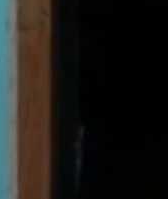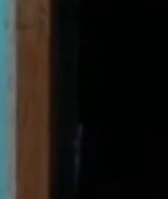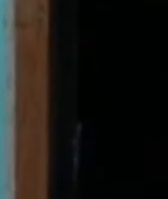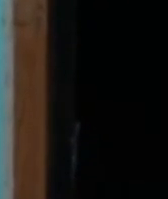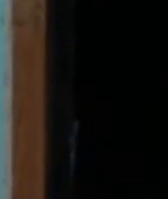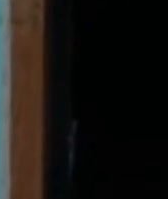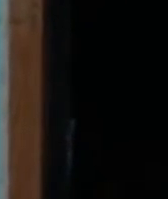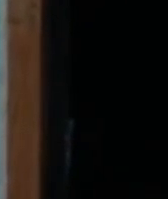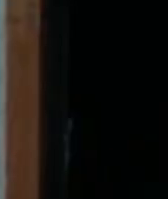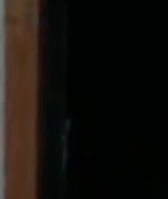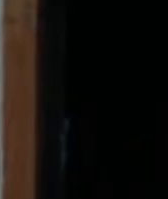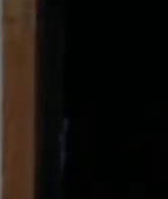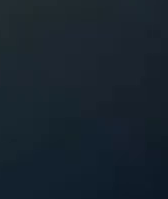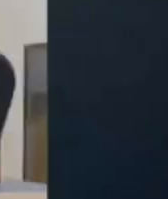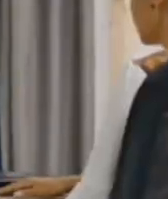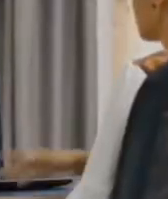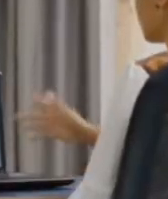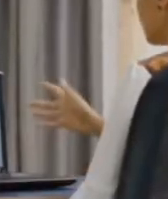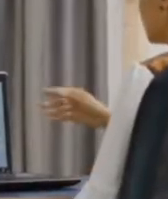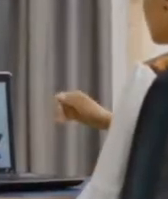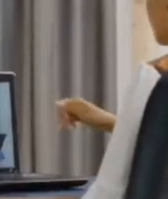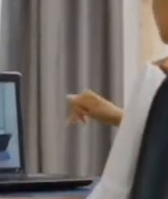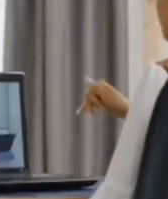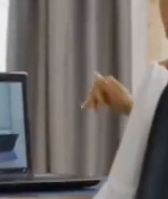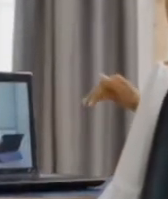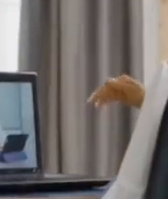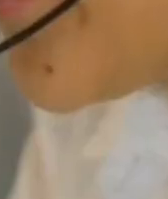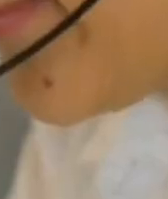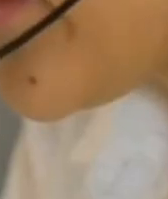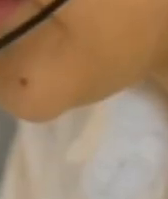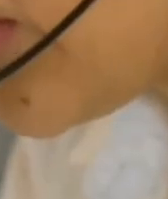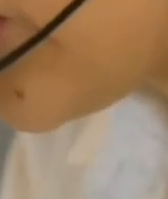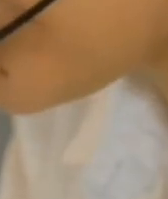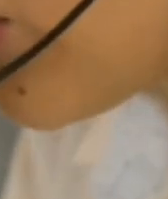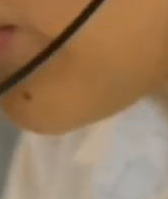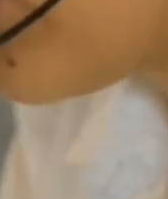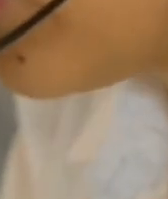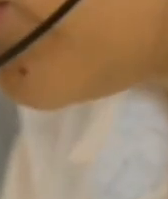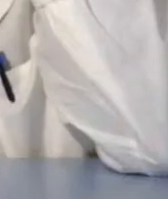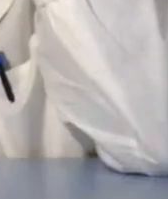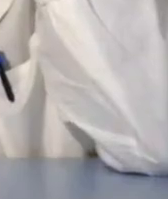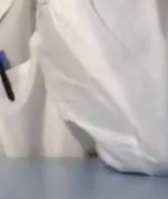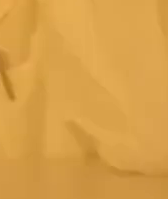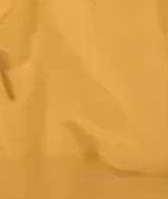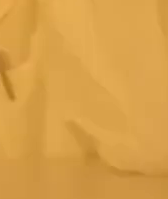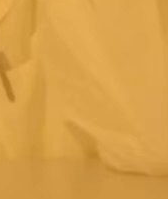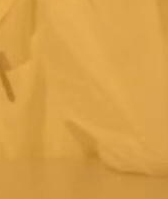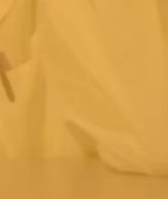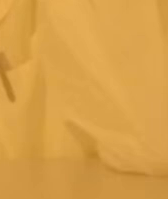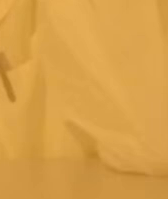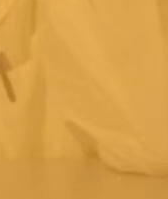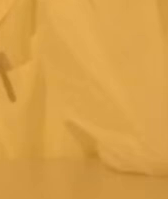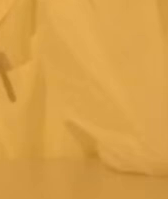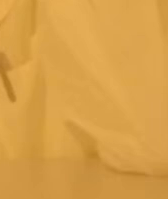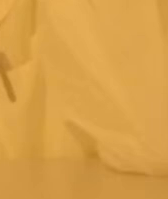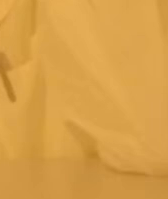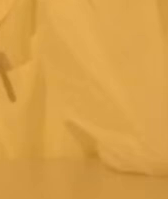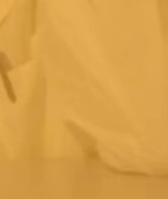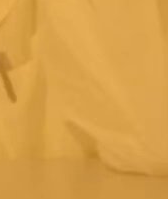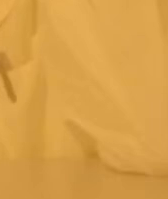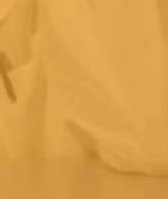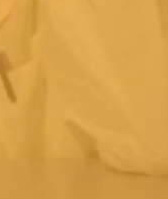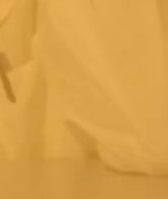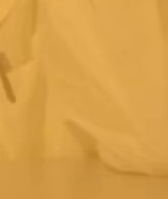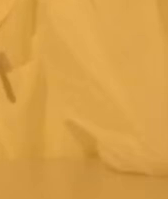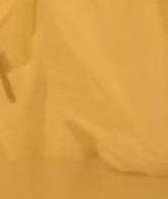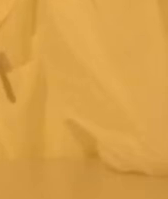Por COVID-19, lanzamos la estrategia Nuevo León. Línea COVID, especialistas de la salud te atienden 24